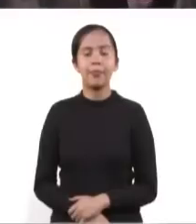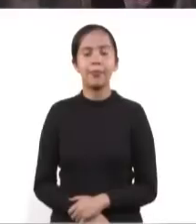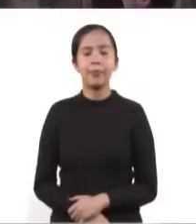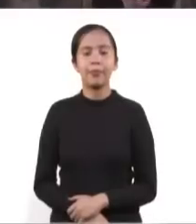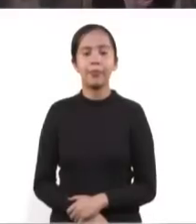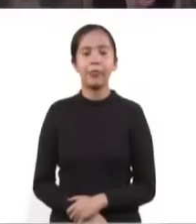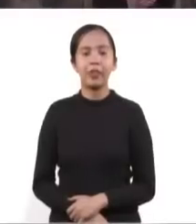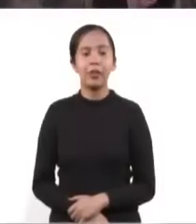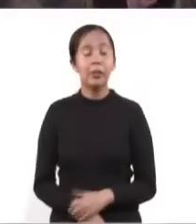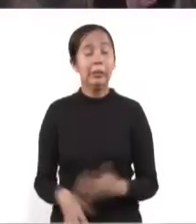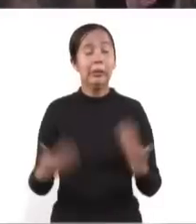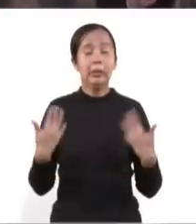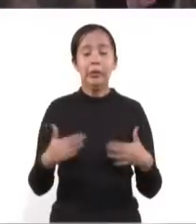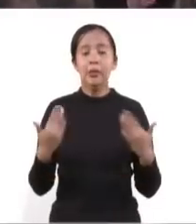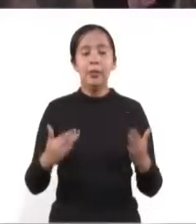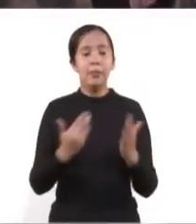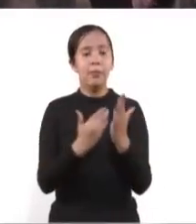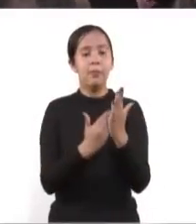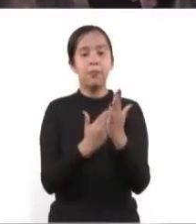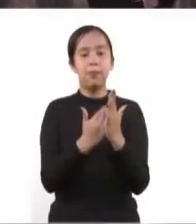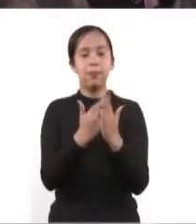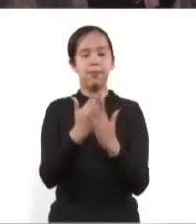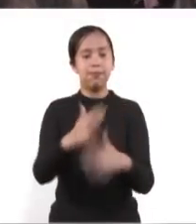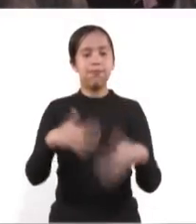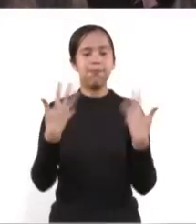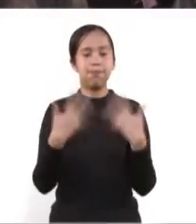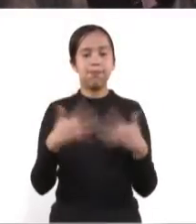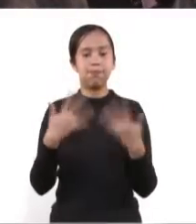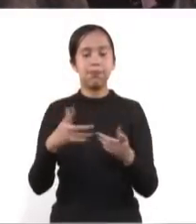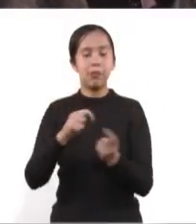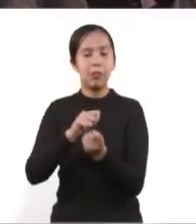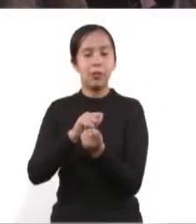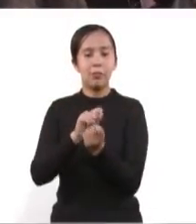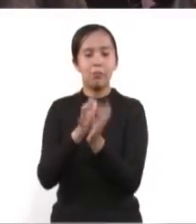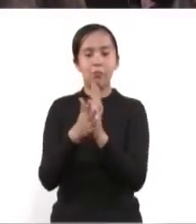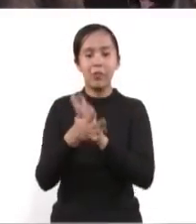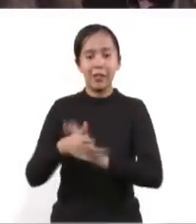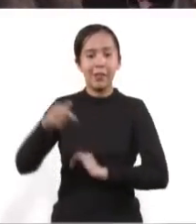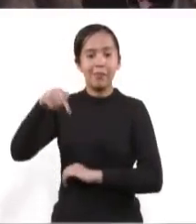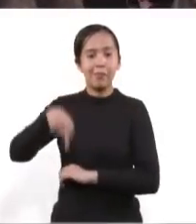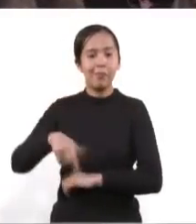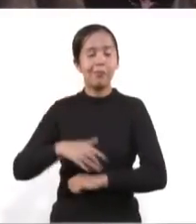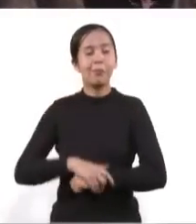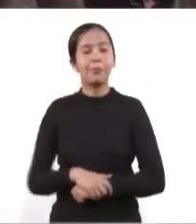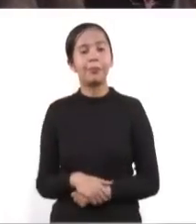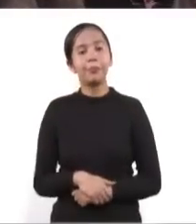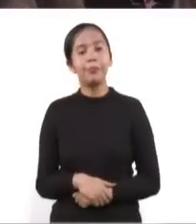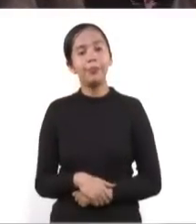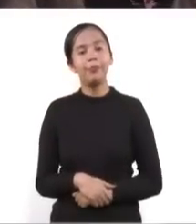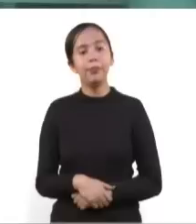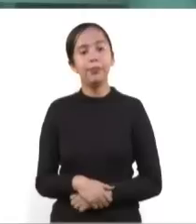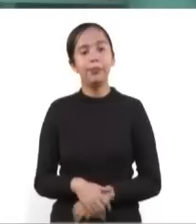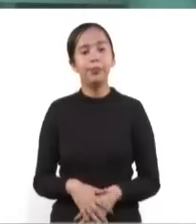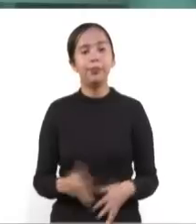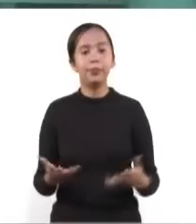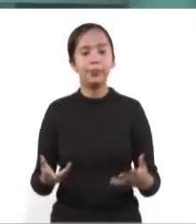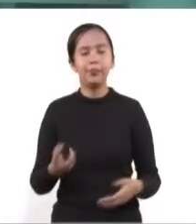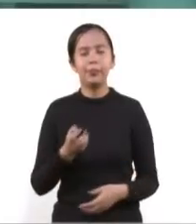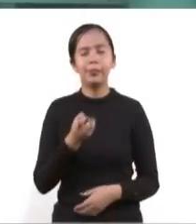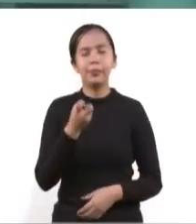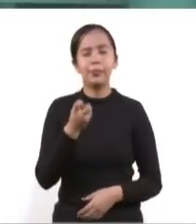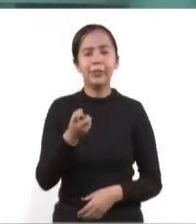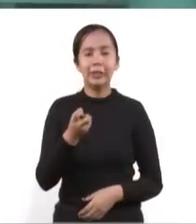Es un enorme avance en la transformación del sistema, enorme, que ha llevado y ha demandado